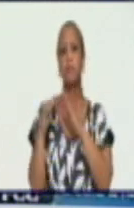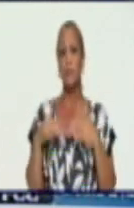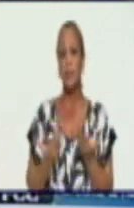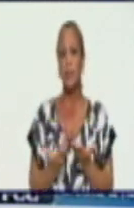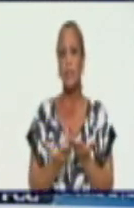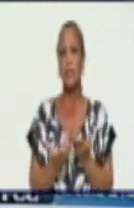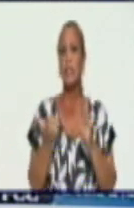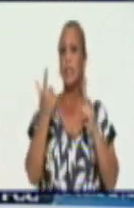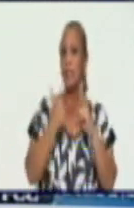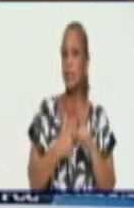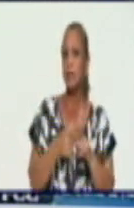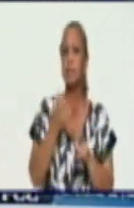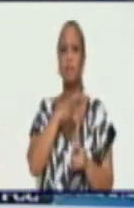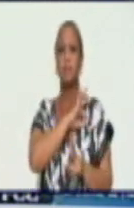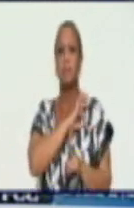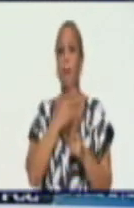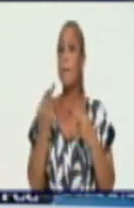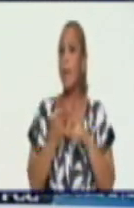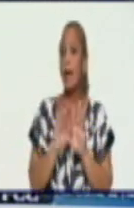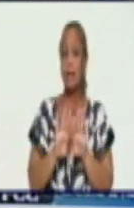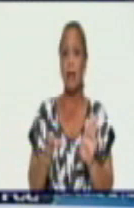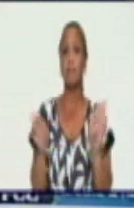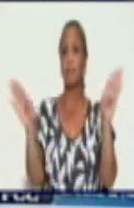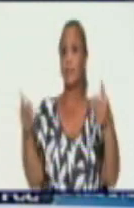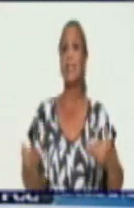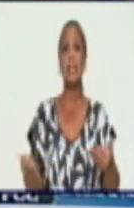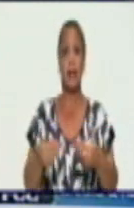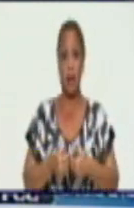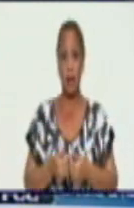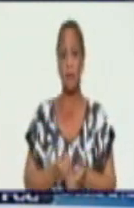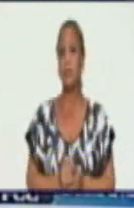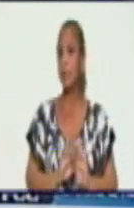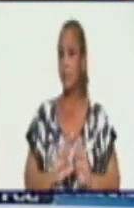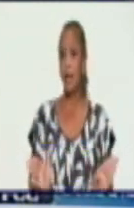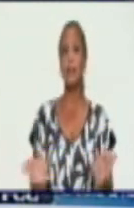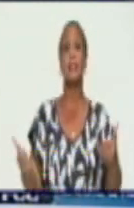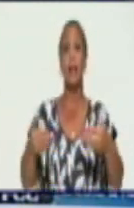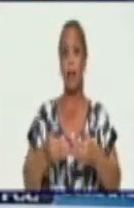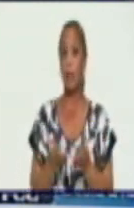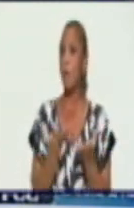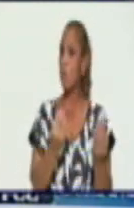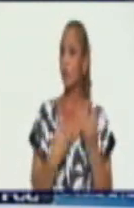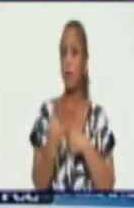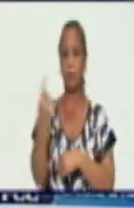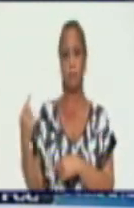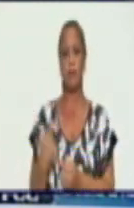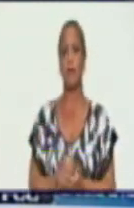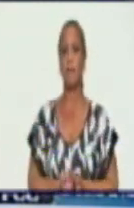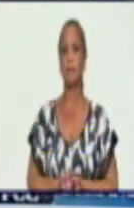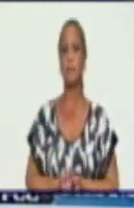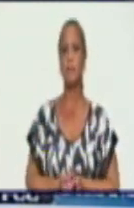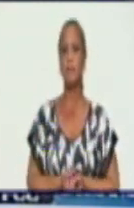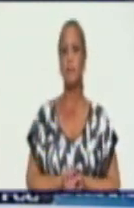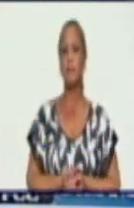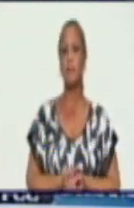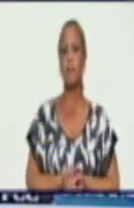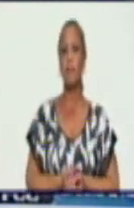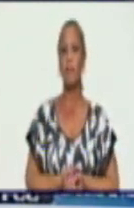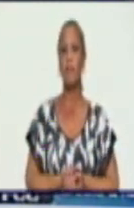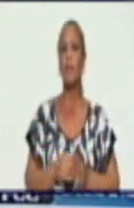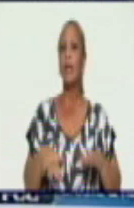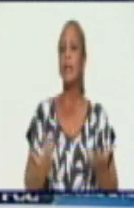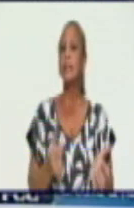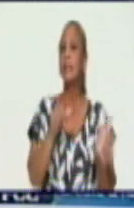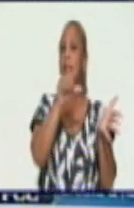cumpliendo la pena en los territorios para cerrarlas y ya están cerradas muchas de ellas en el caso los centros